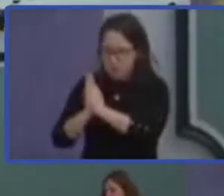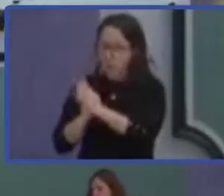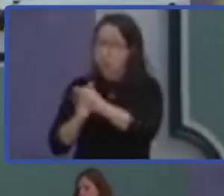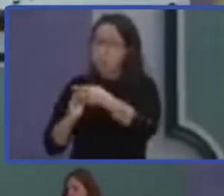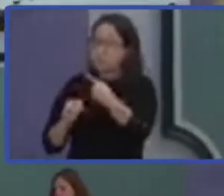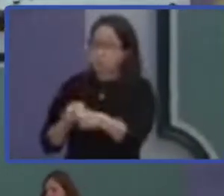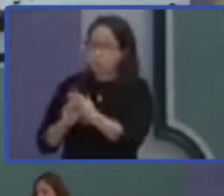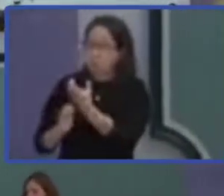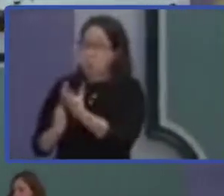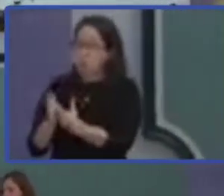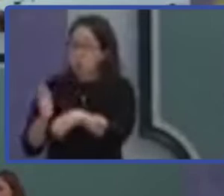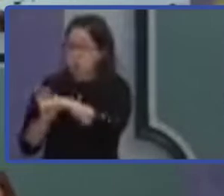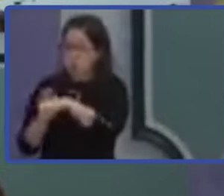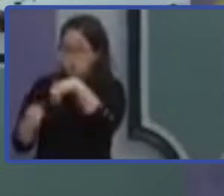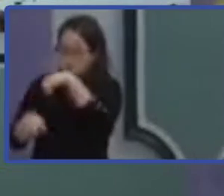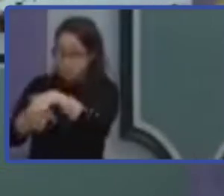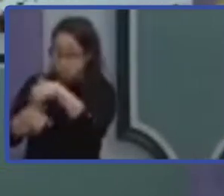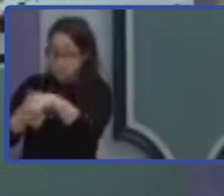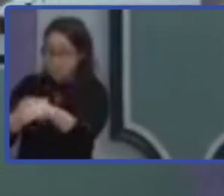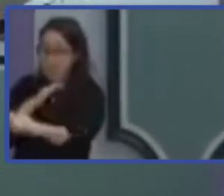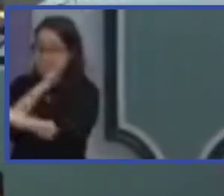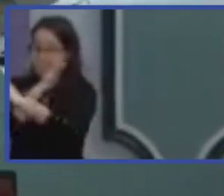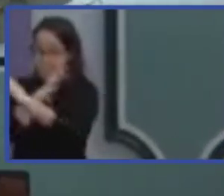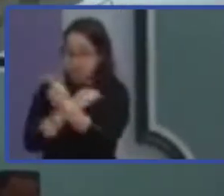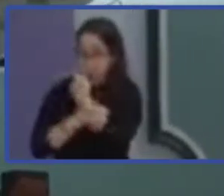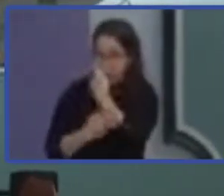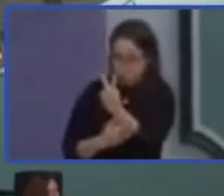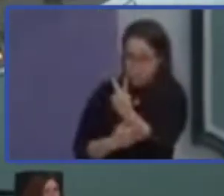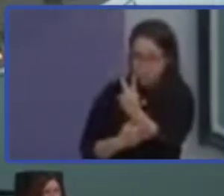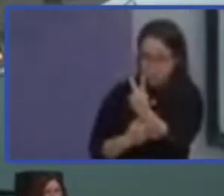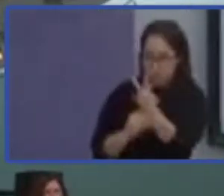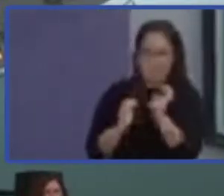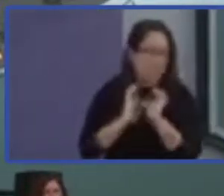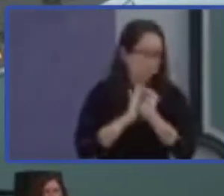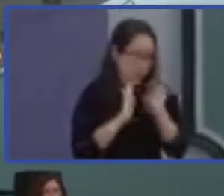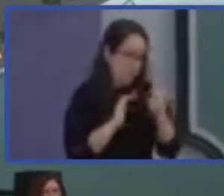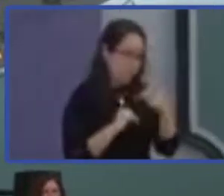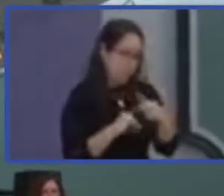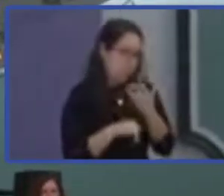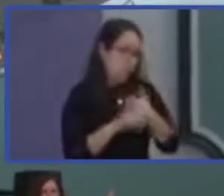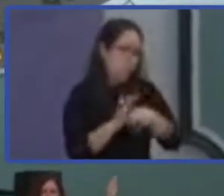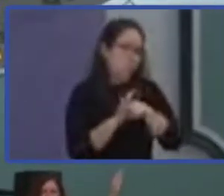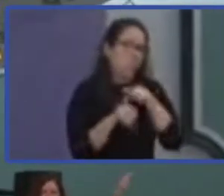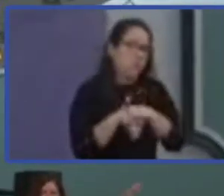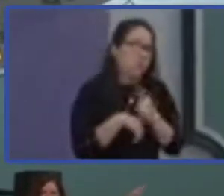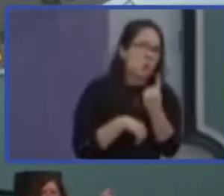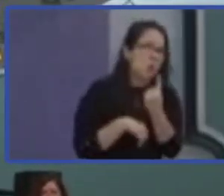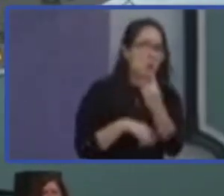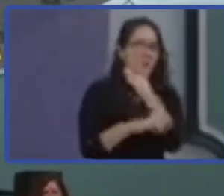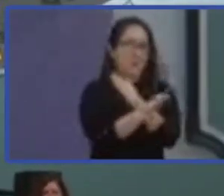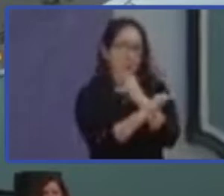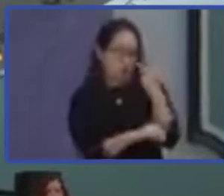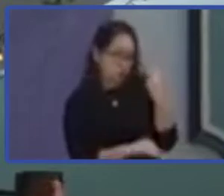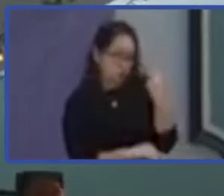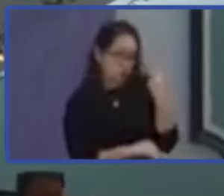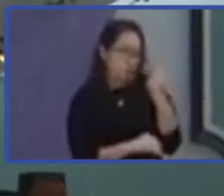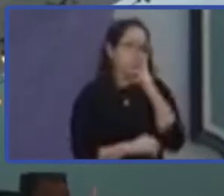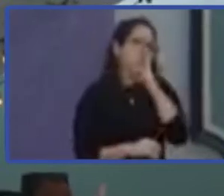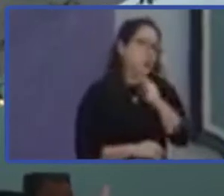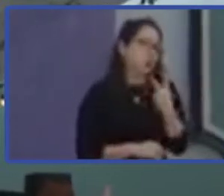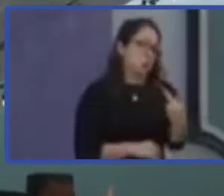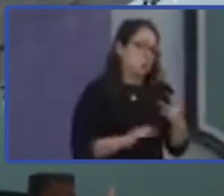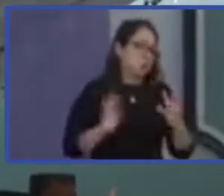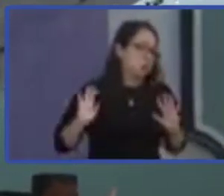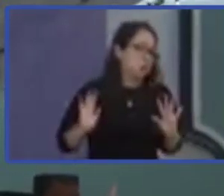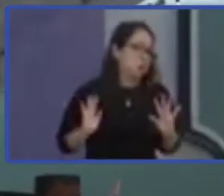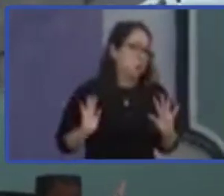el número de su cuarto. Por ejemplo, si tienen el cuarto uno, lo multiplican por dos, les da dos. Si tienen